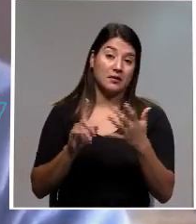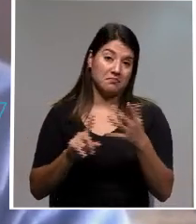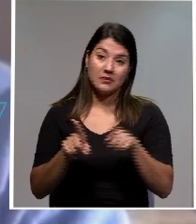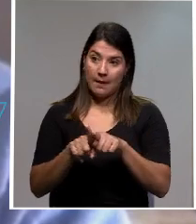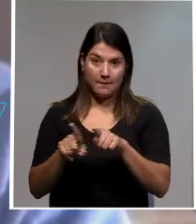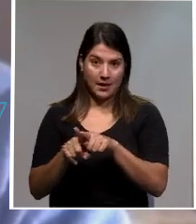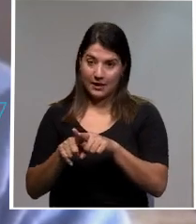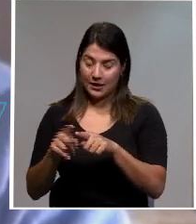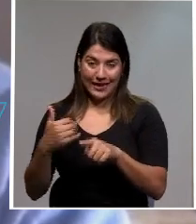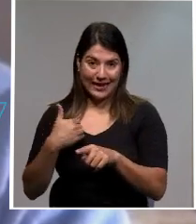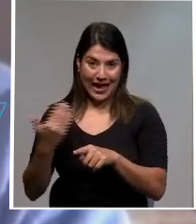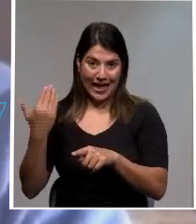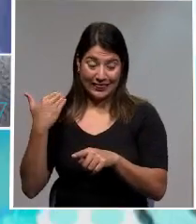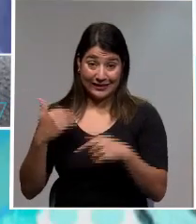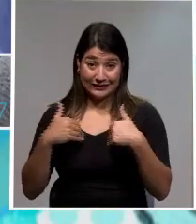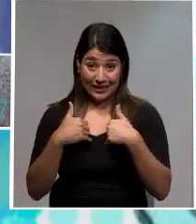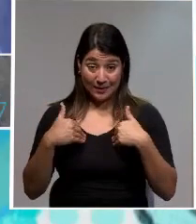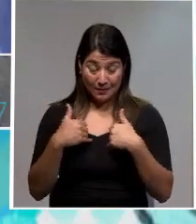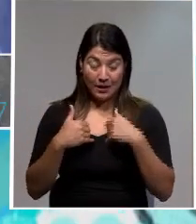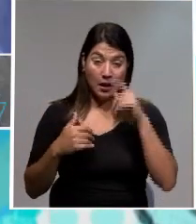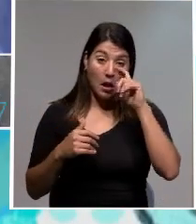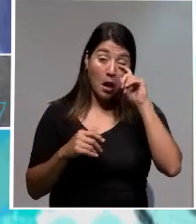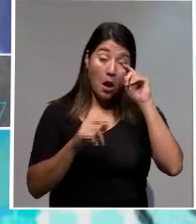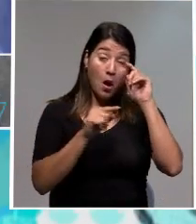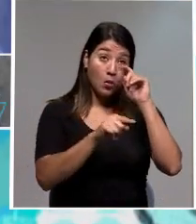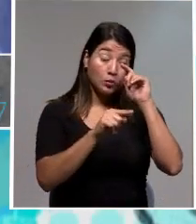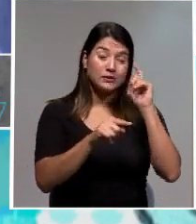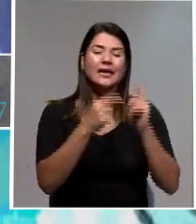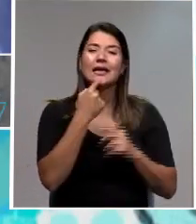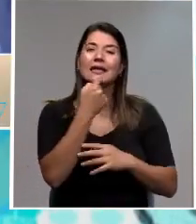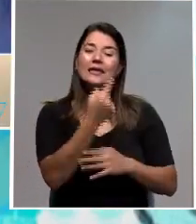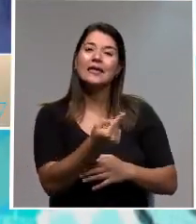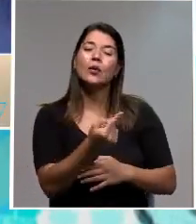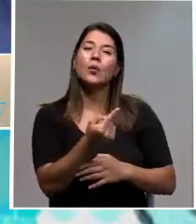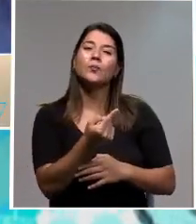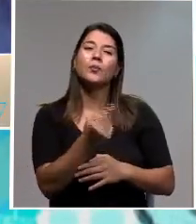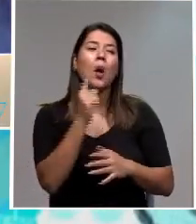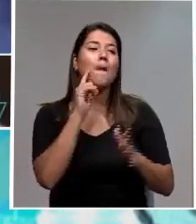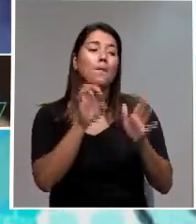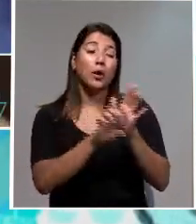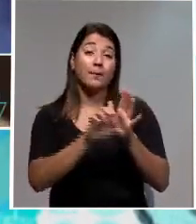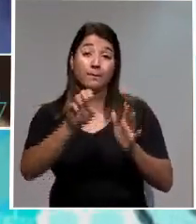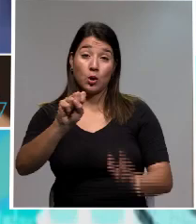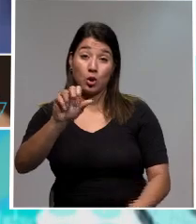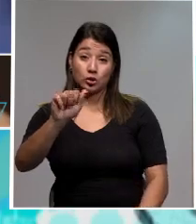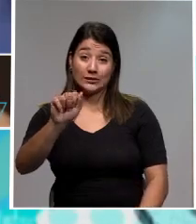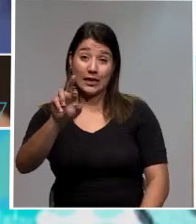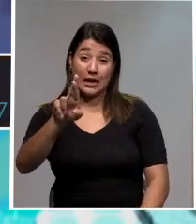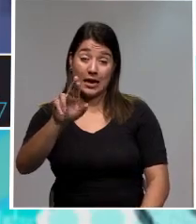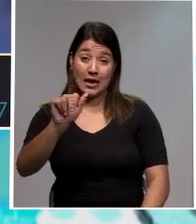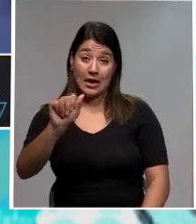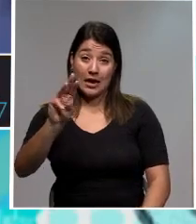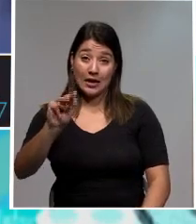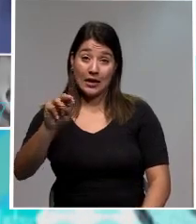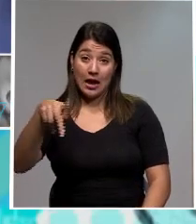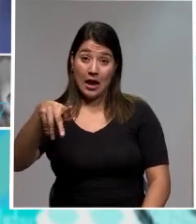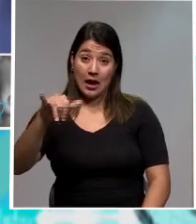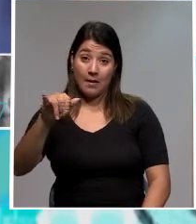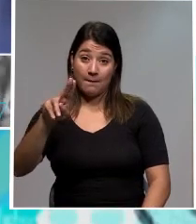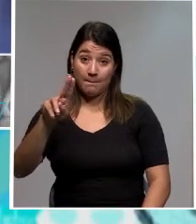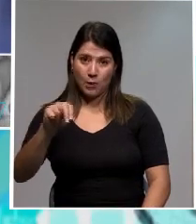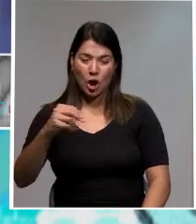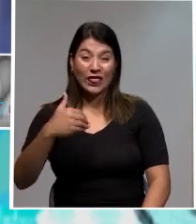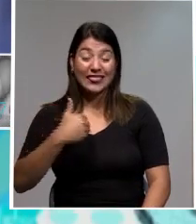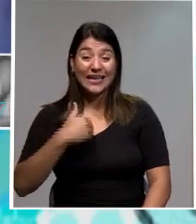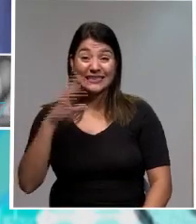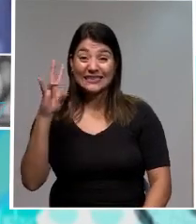animal. Usted mencionaba que en el caso del sarampión tiene 7.000